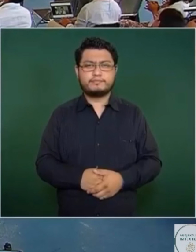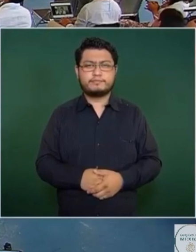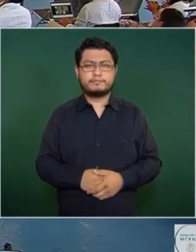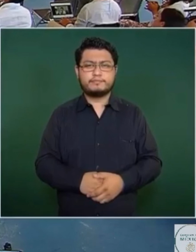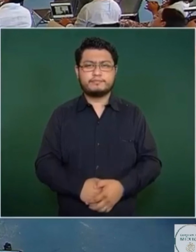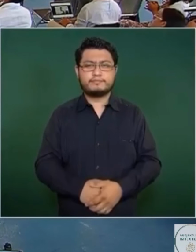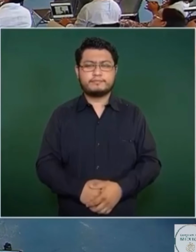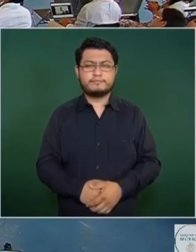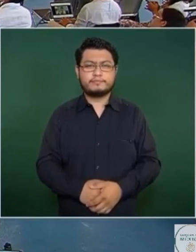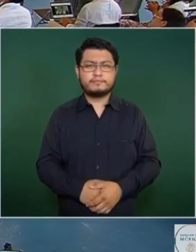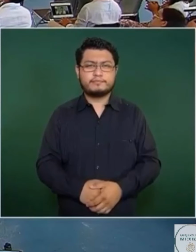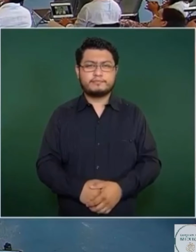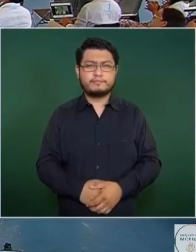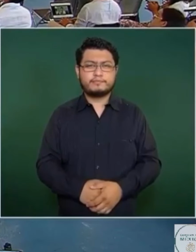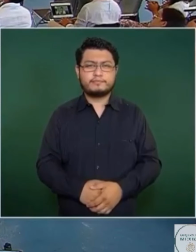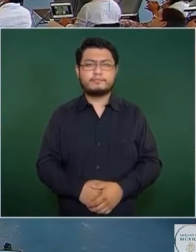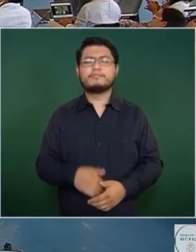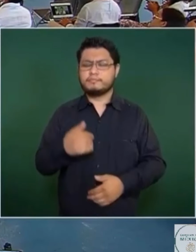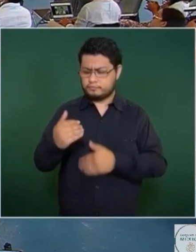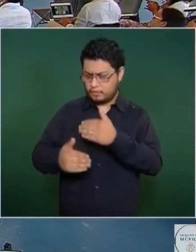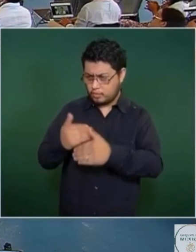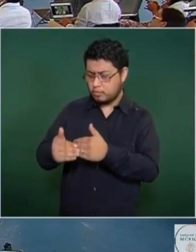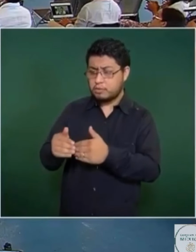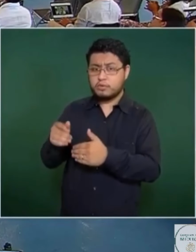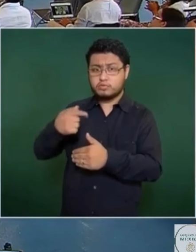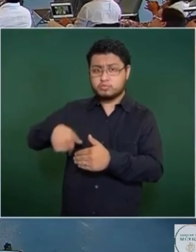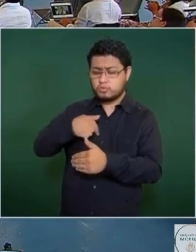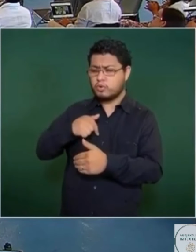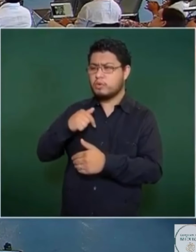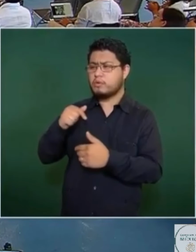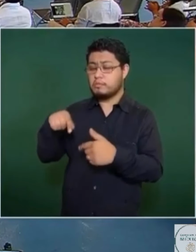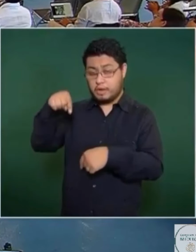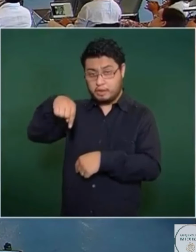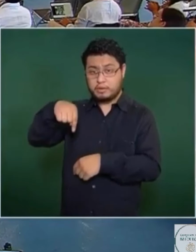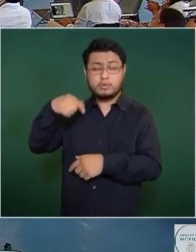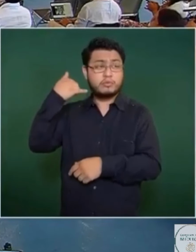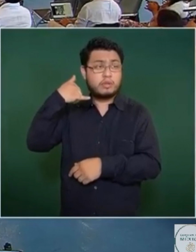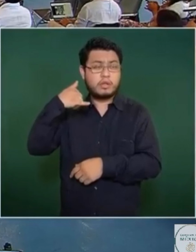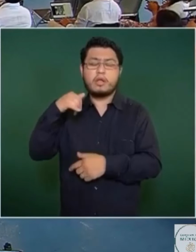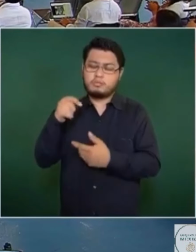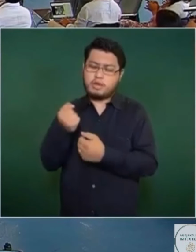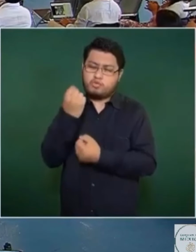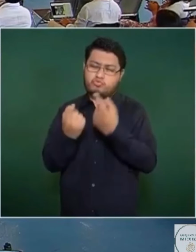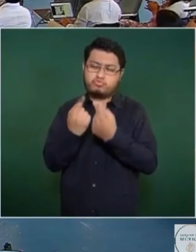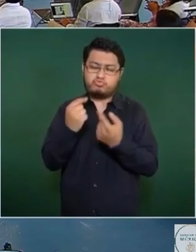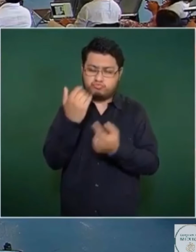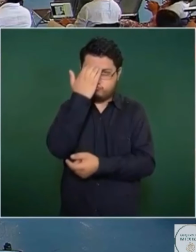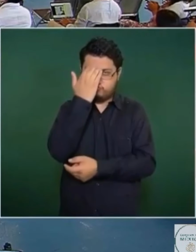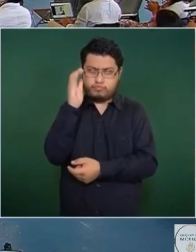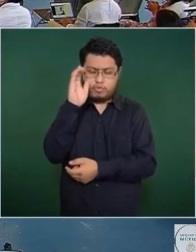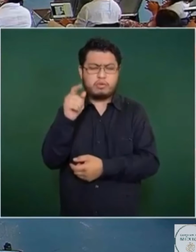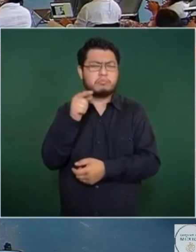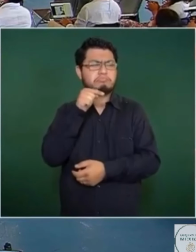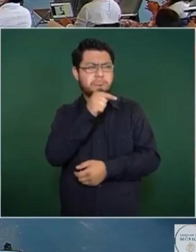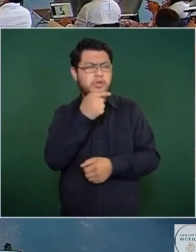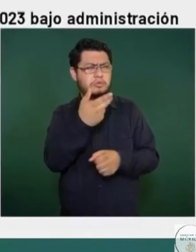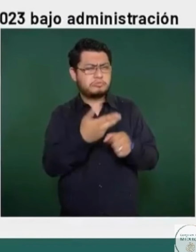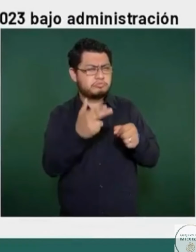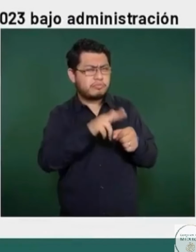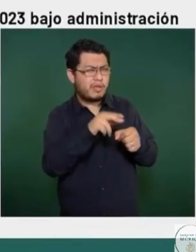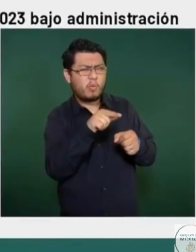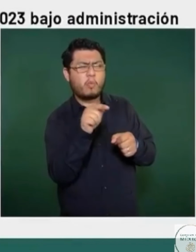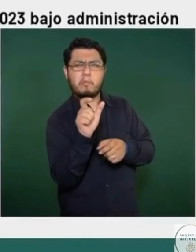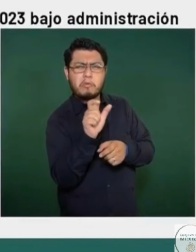La recuperación del hospital de Tikul. Para quienes no conocen el caso, pues es un hospital que se inició